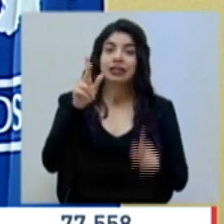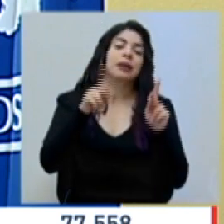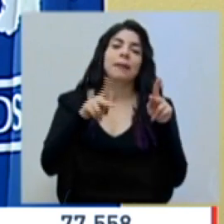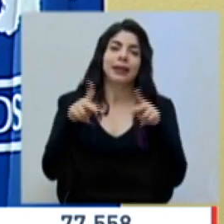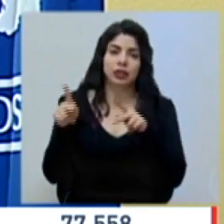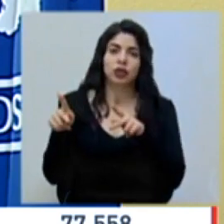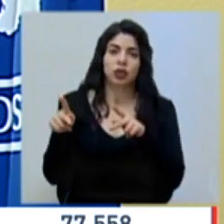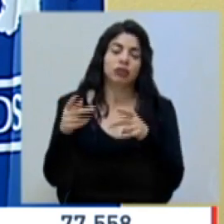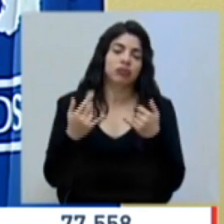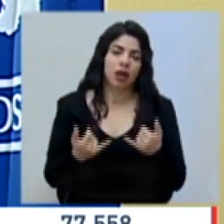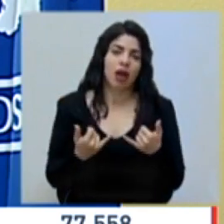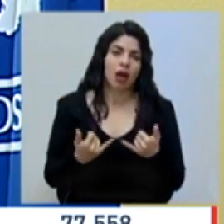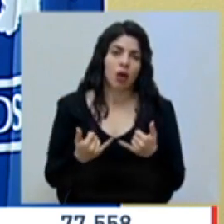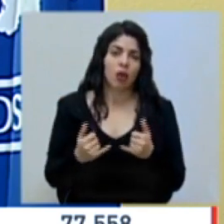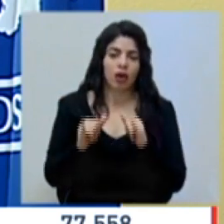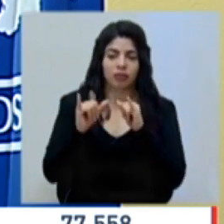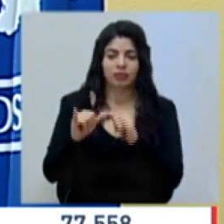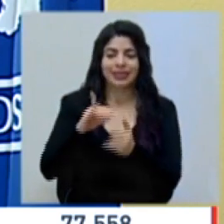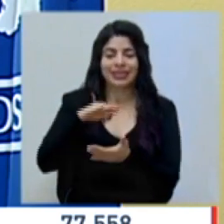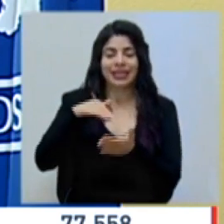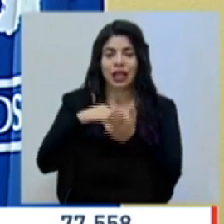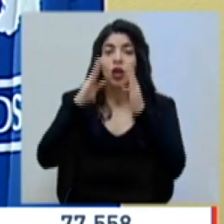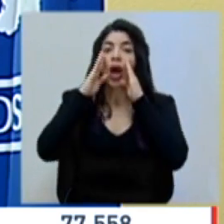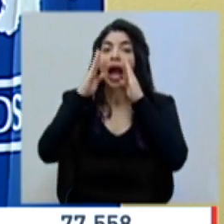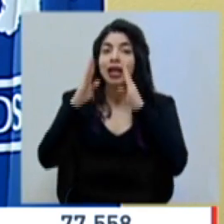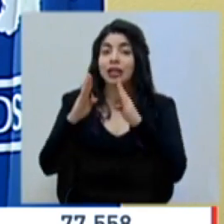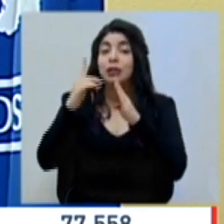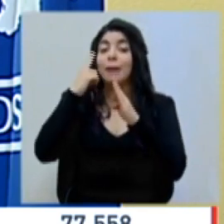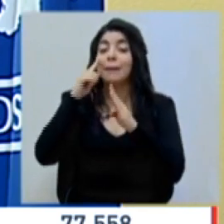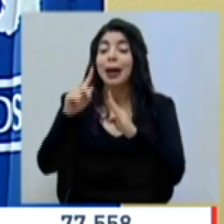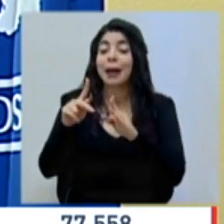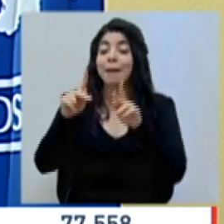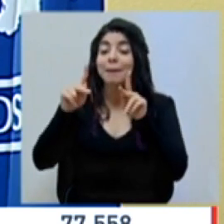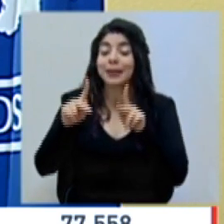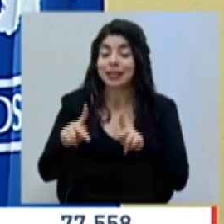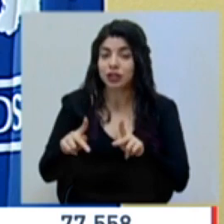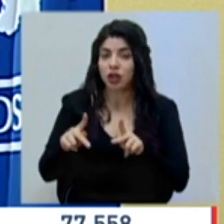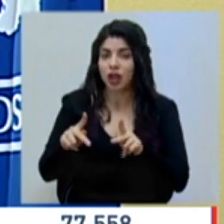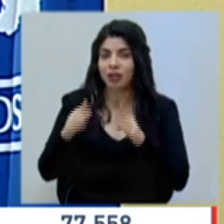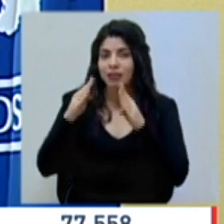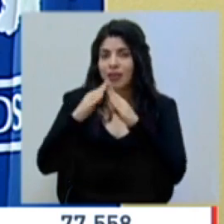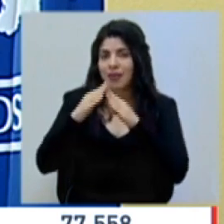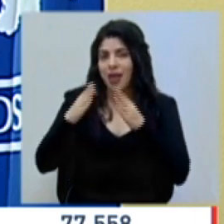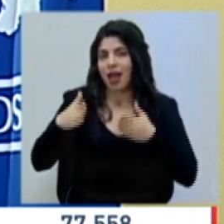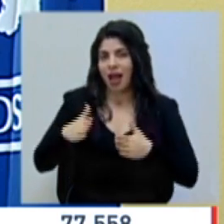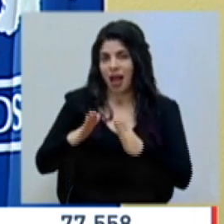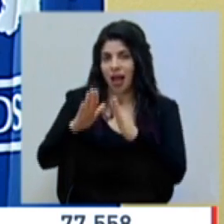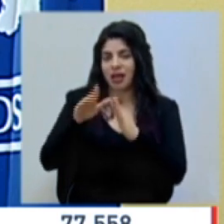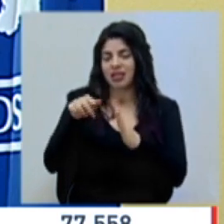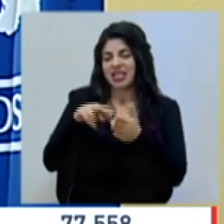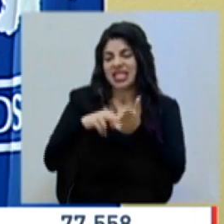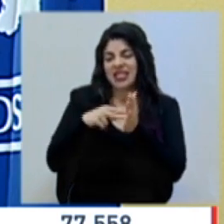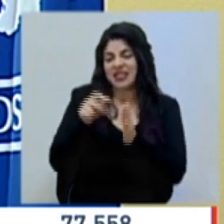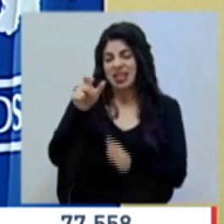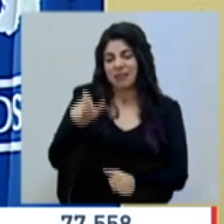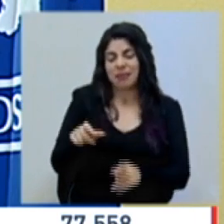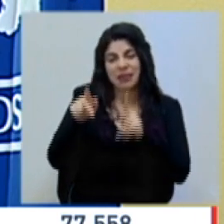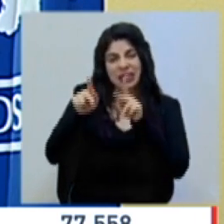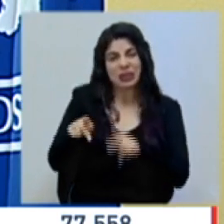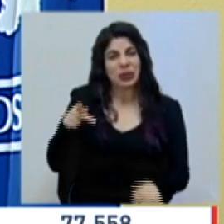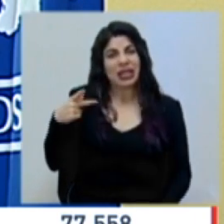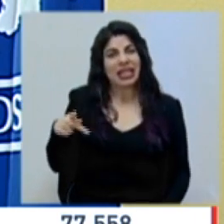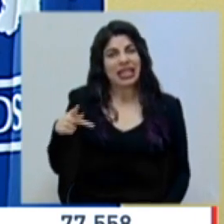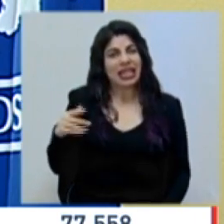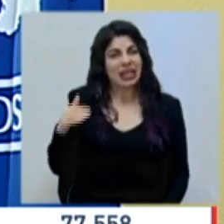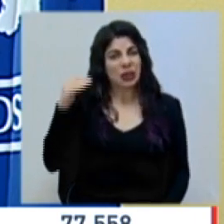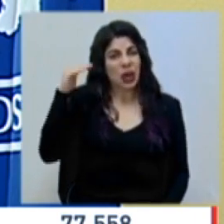personas que están en los centros de atención para población de calle en condición de riesgo. Estas personas que están en alto